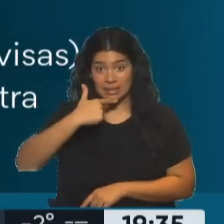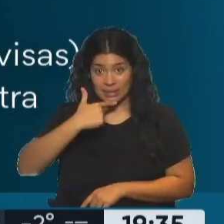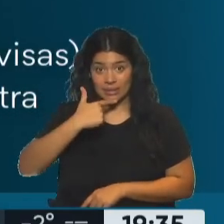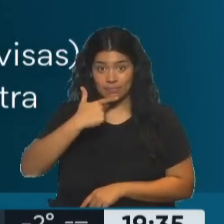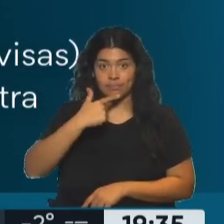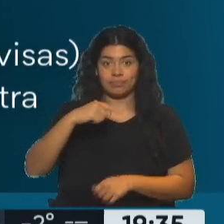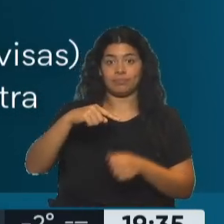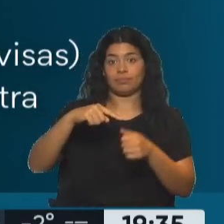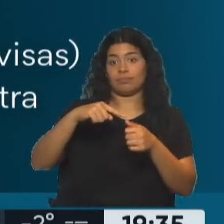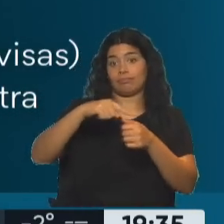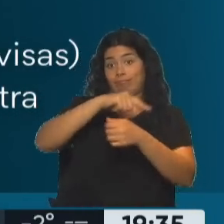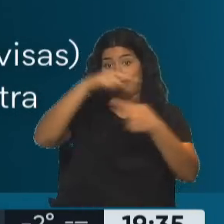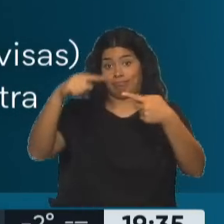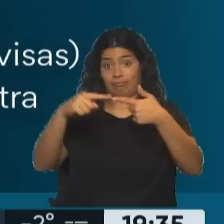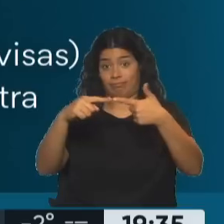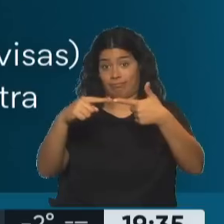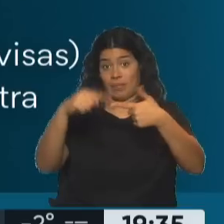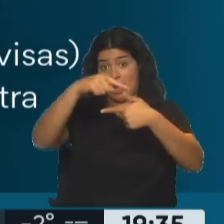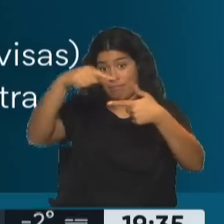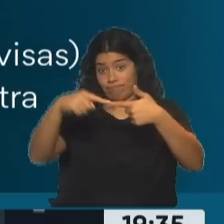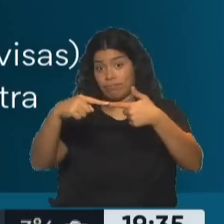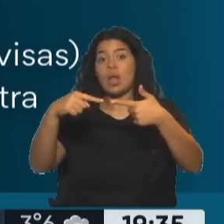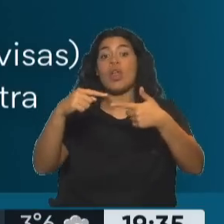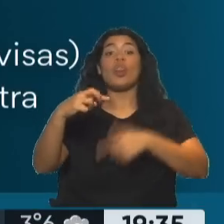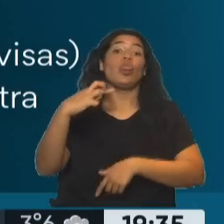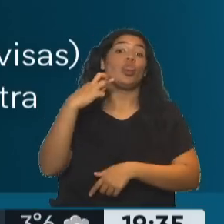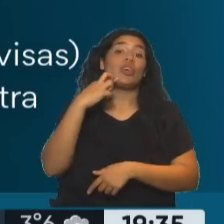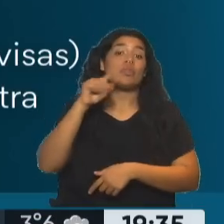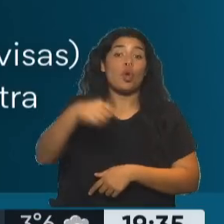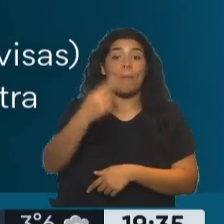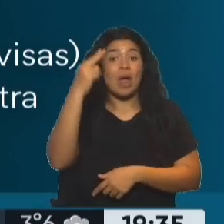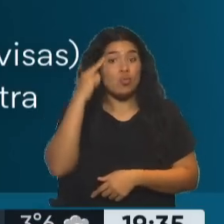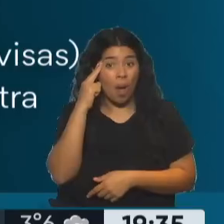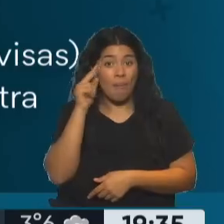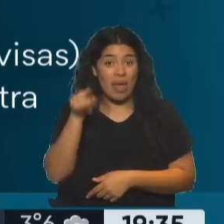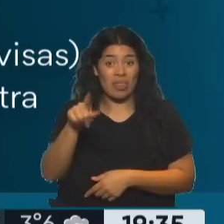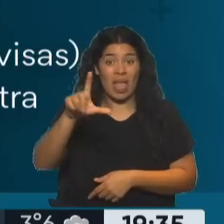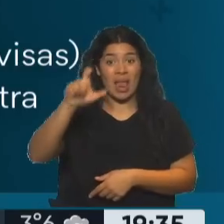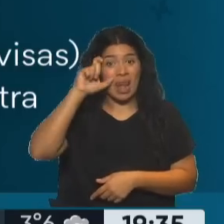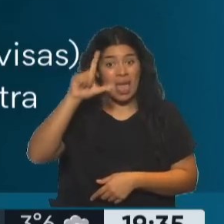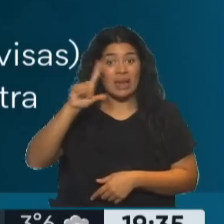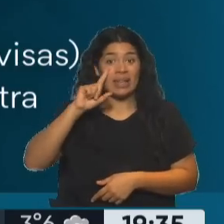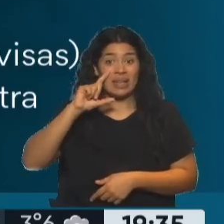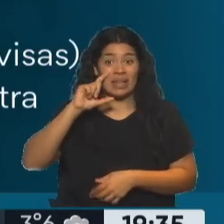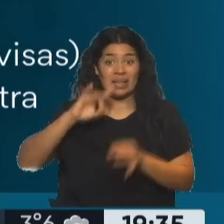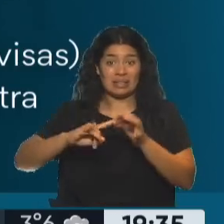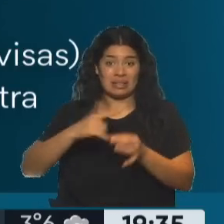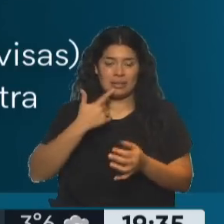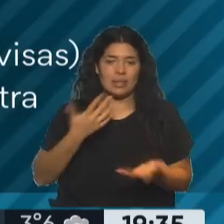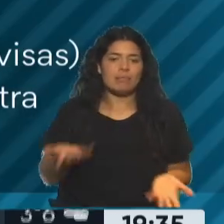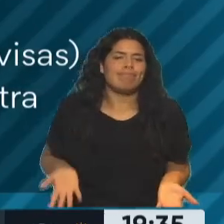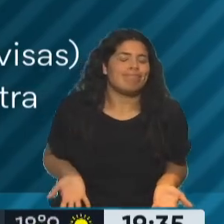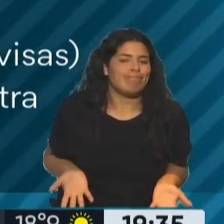LELIQ. Tenés que pasar eso a dólares. ¿Bien? Ahí Milei decía, bueno, tengo 10.000 millones en oro. Falso.